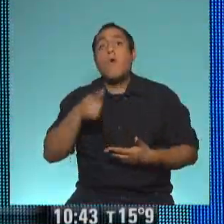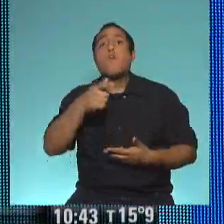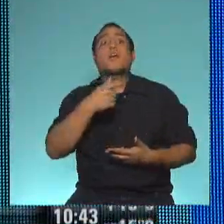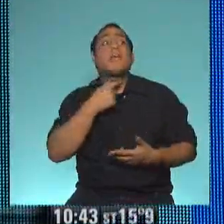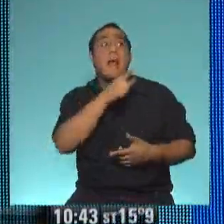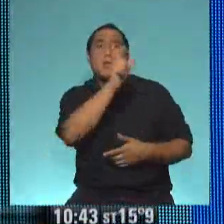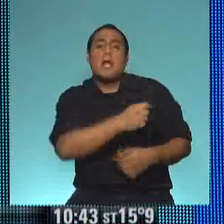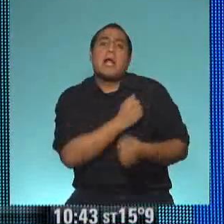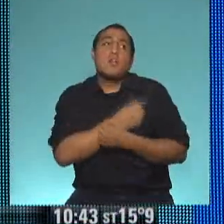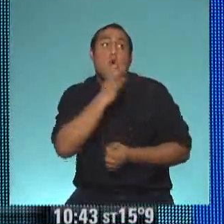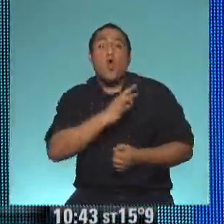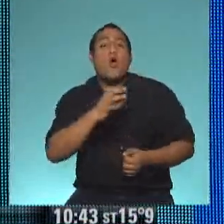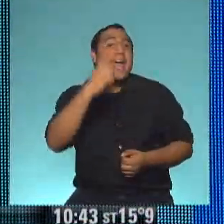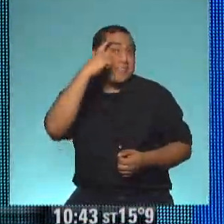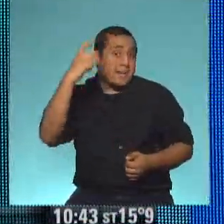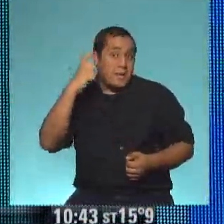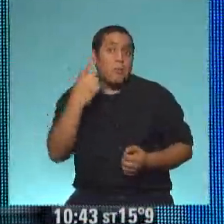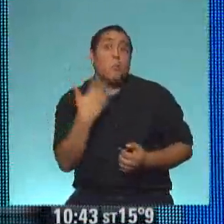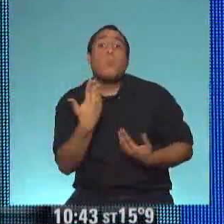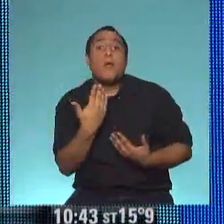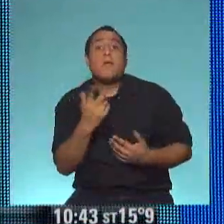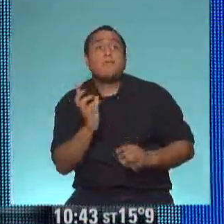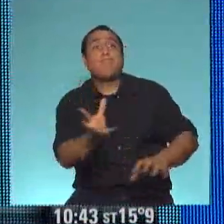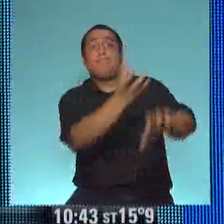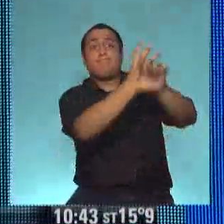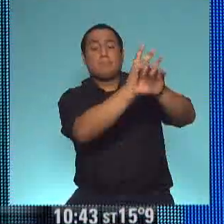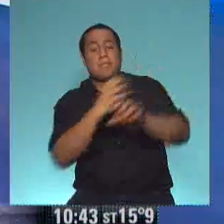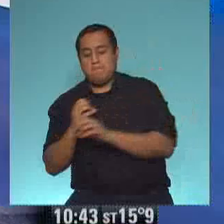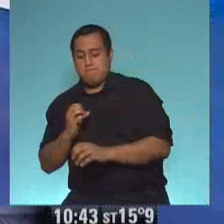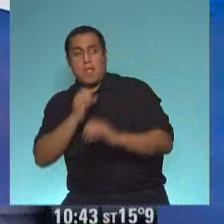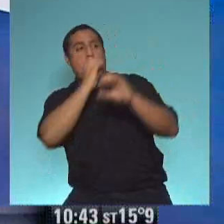extraña y susurrar por videollamada